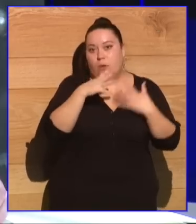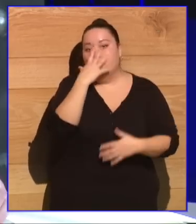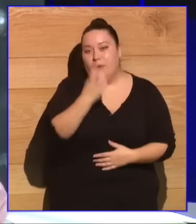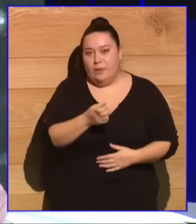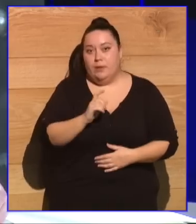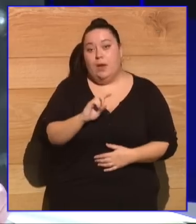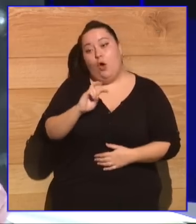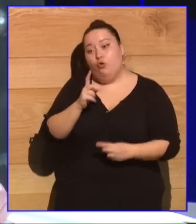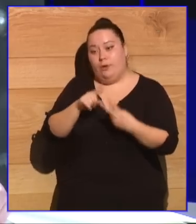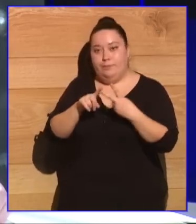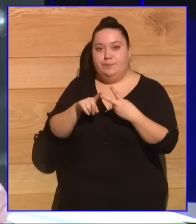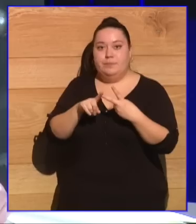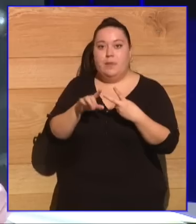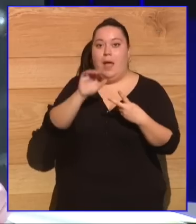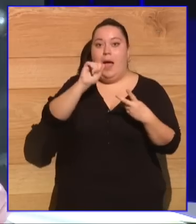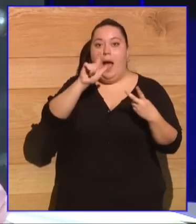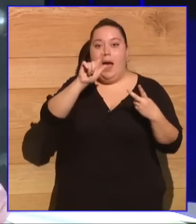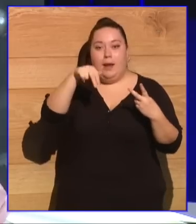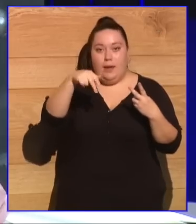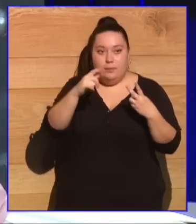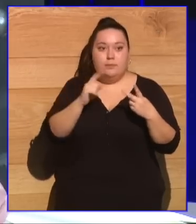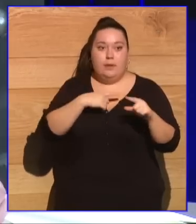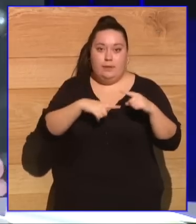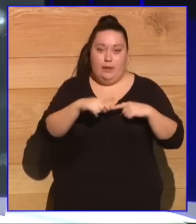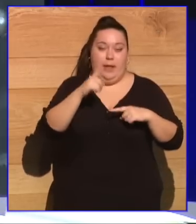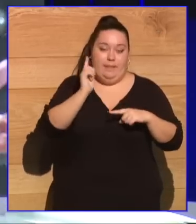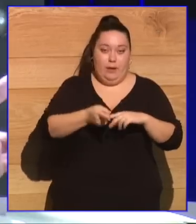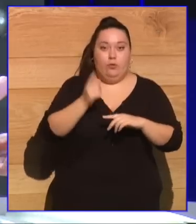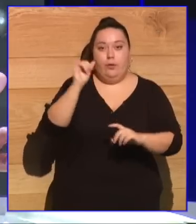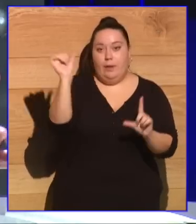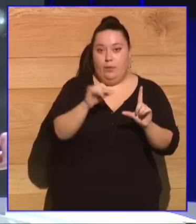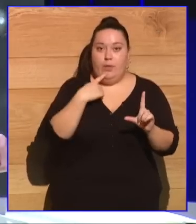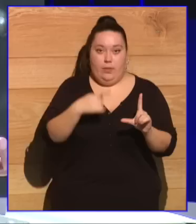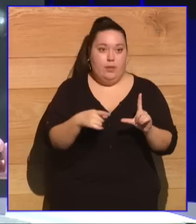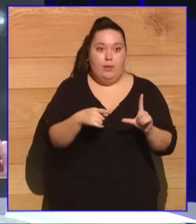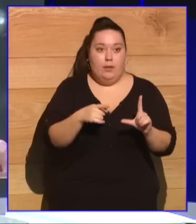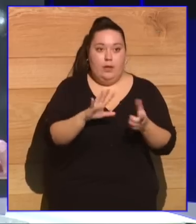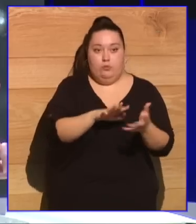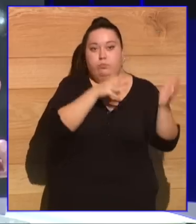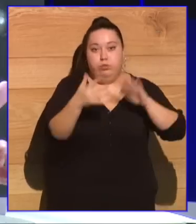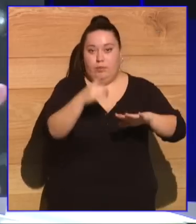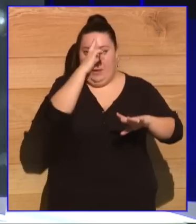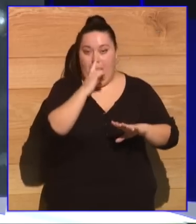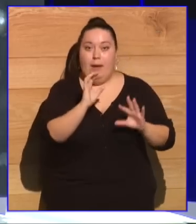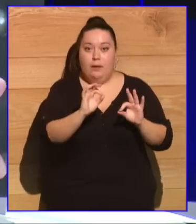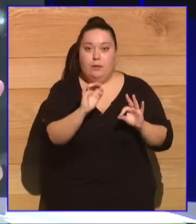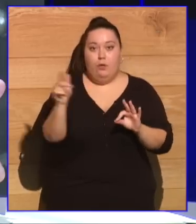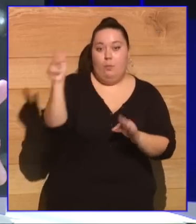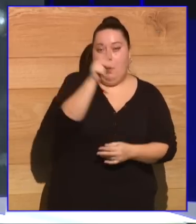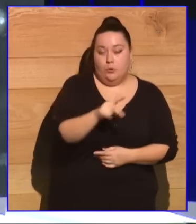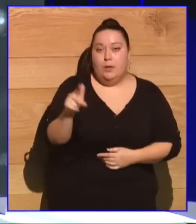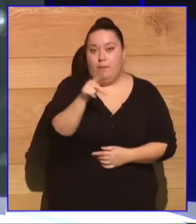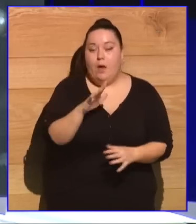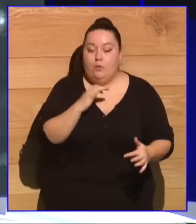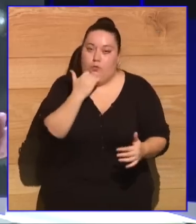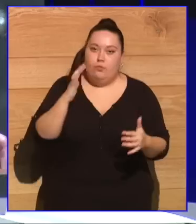dramática. La otra fuerza, obviamente, es Alan Parker, el director de la película, que decide, en fin, esto lo vamos a convertir en imágenes y además lo vamos a rodar con